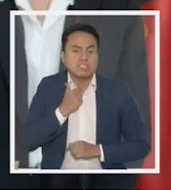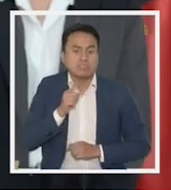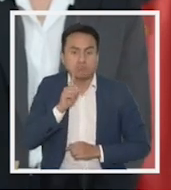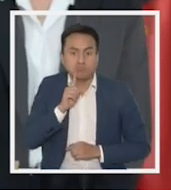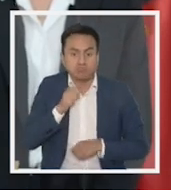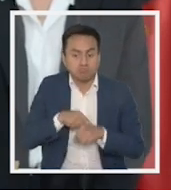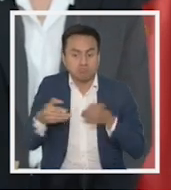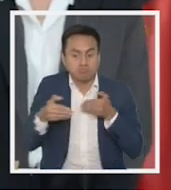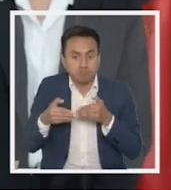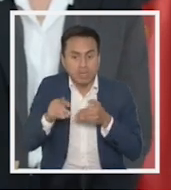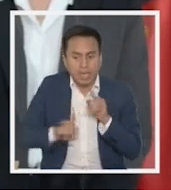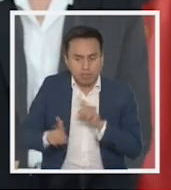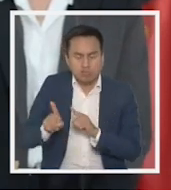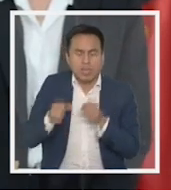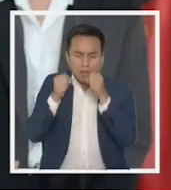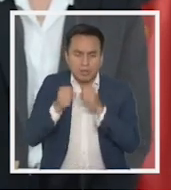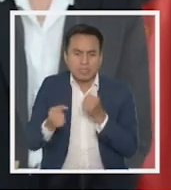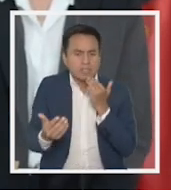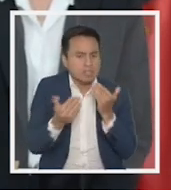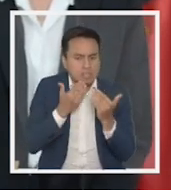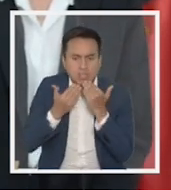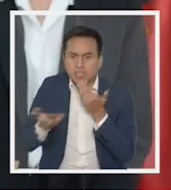ceder, de fabricar acuerdos.